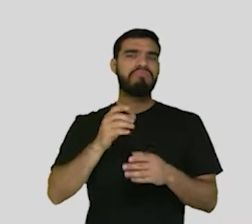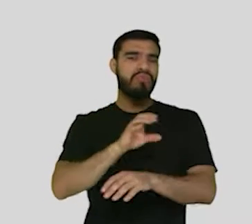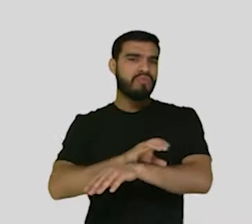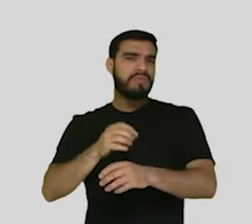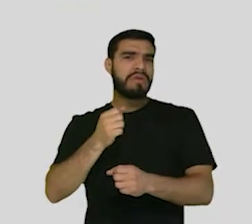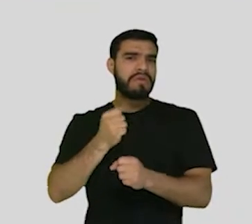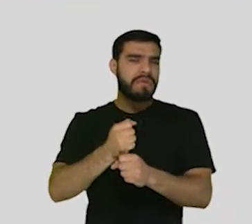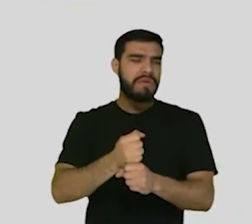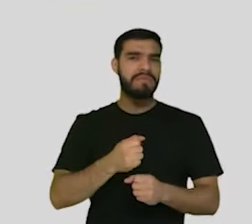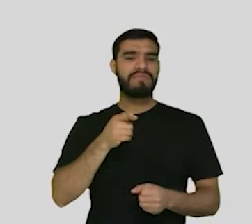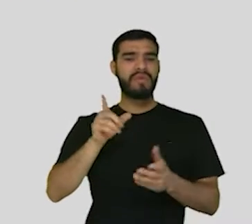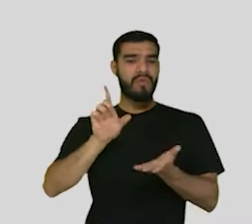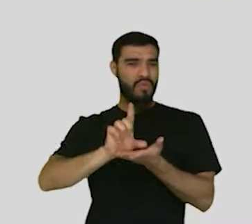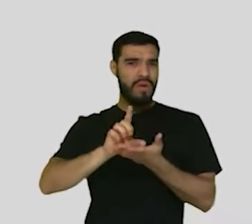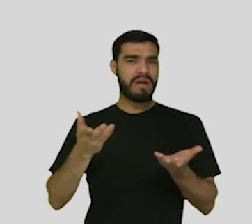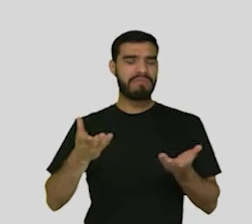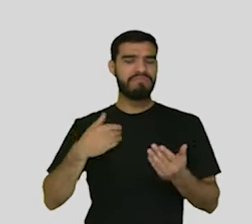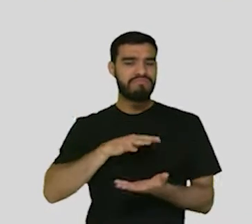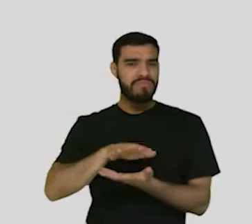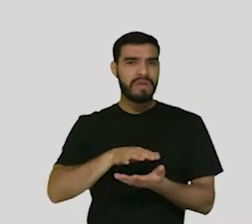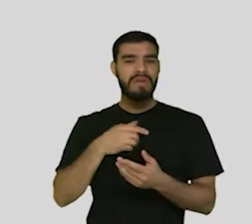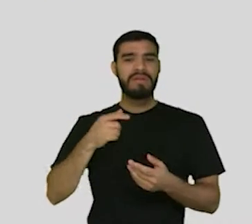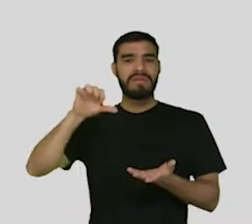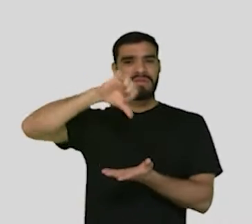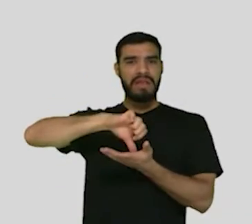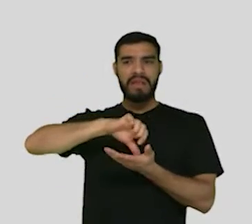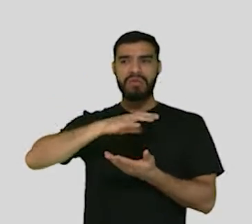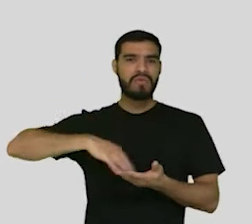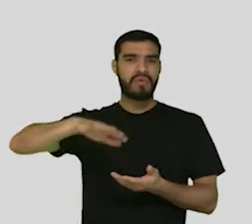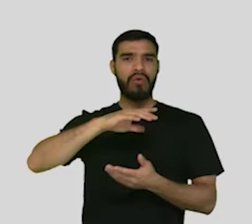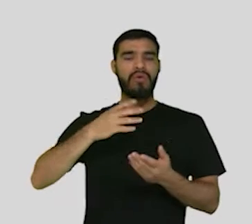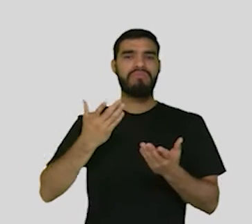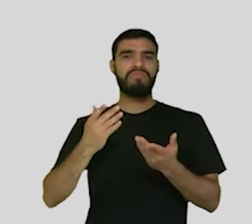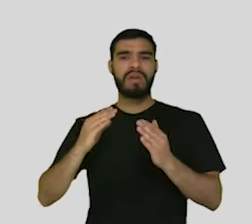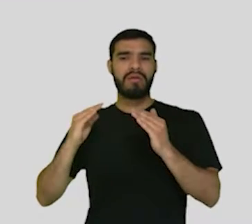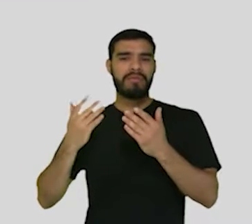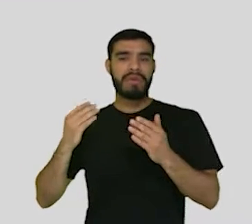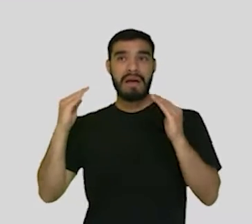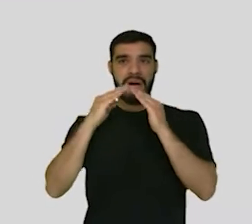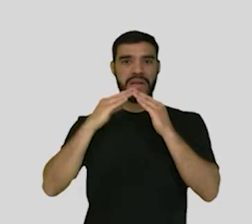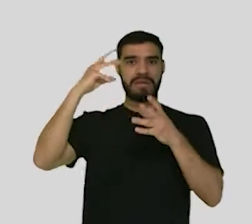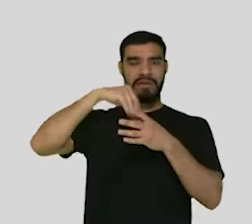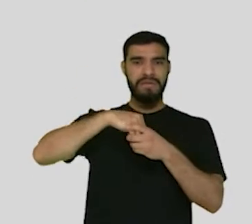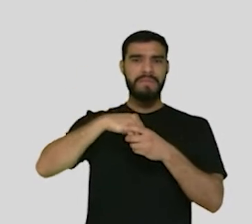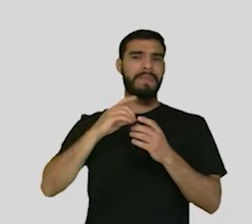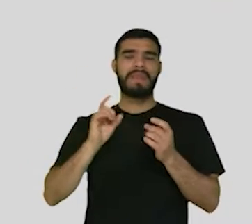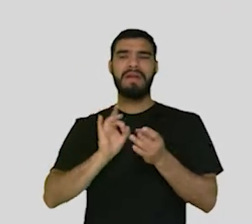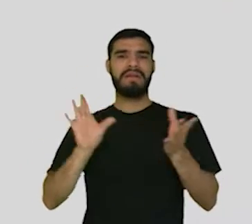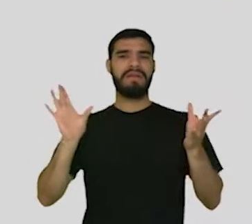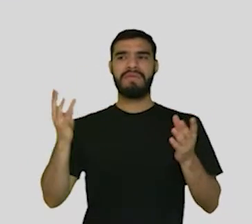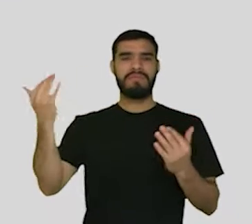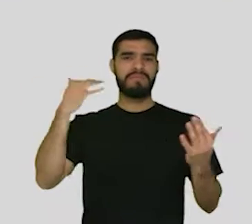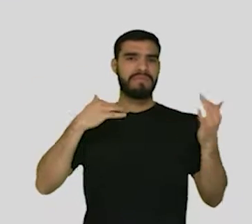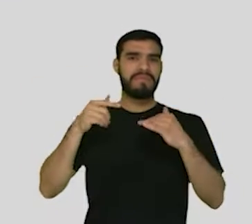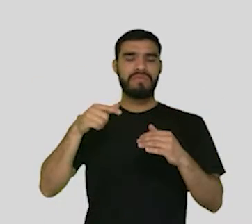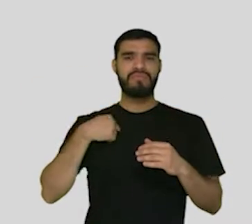oñe huerguatao pe Casa Diversa ningún petín centro comunitario petín oga yepa casa